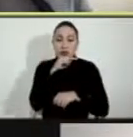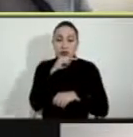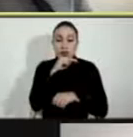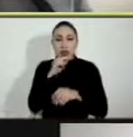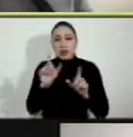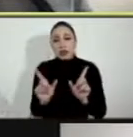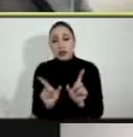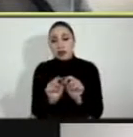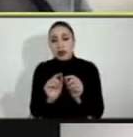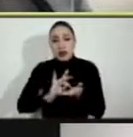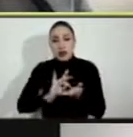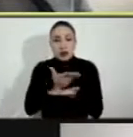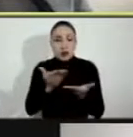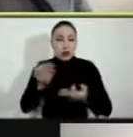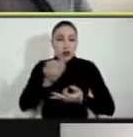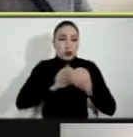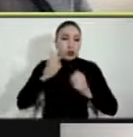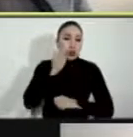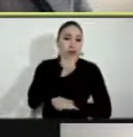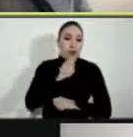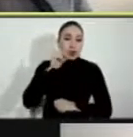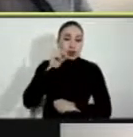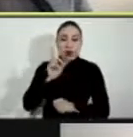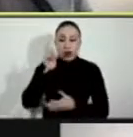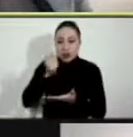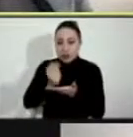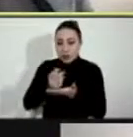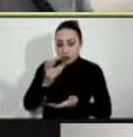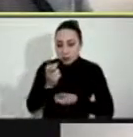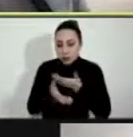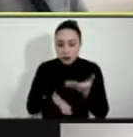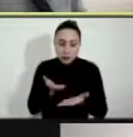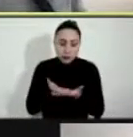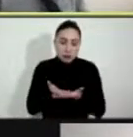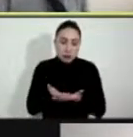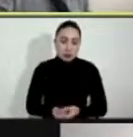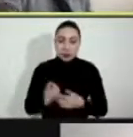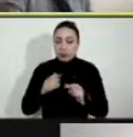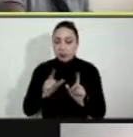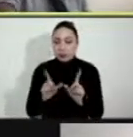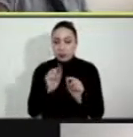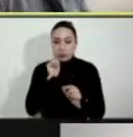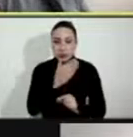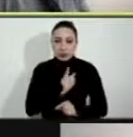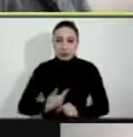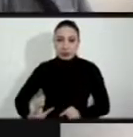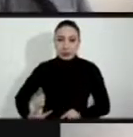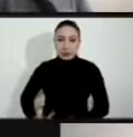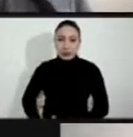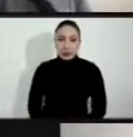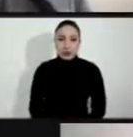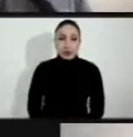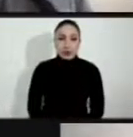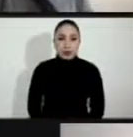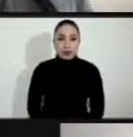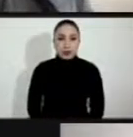diputados, solicitando su voto favorable para este dictamen. Es cuanto, presidente. Gracias, diputado.